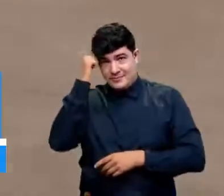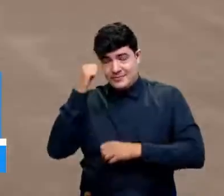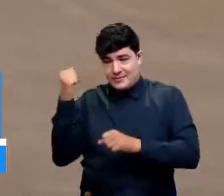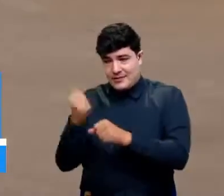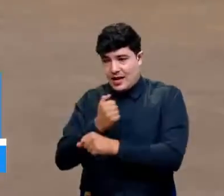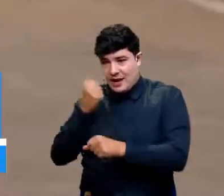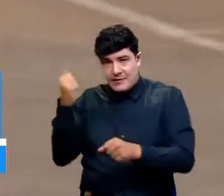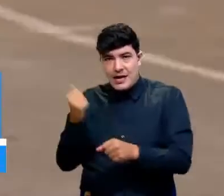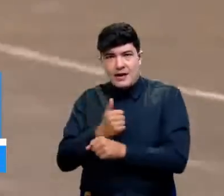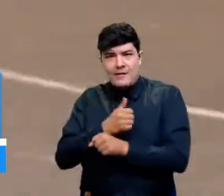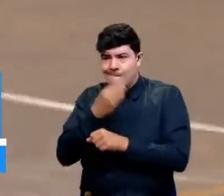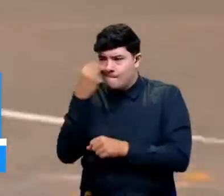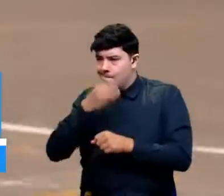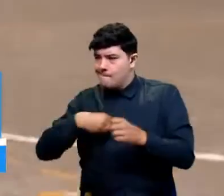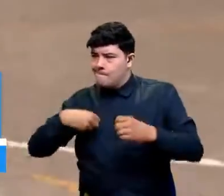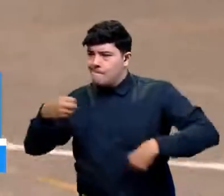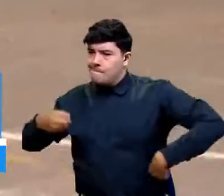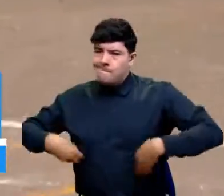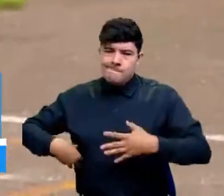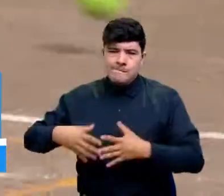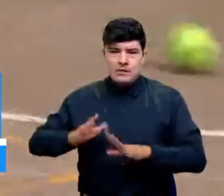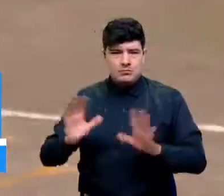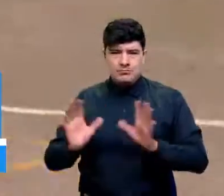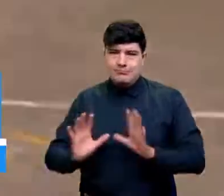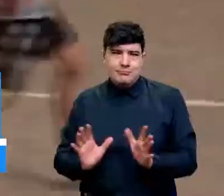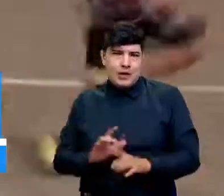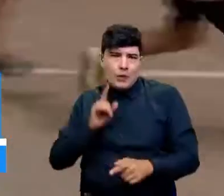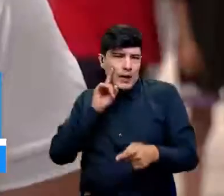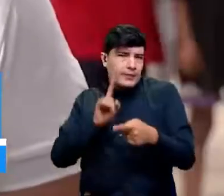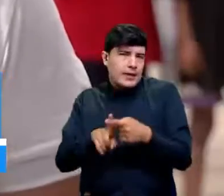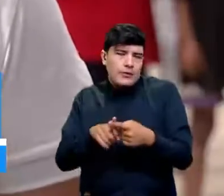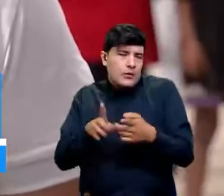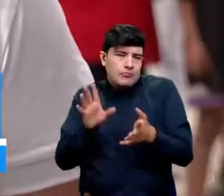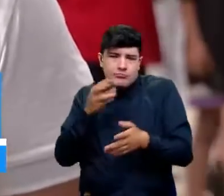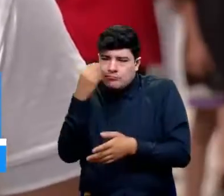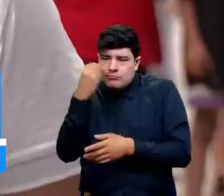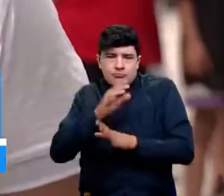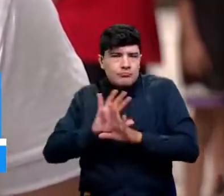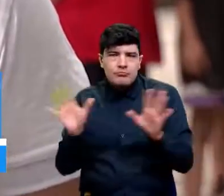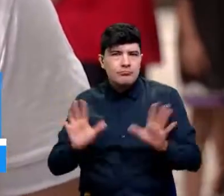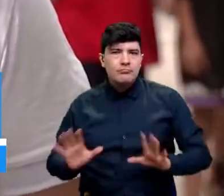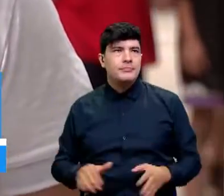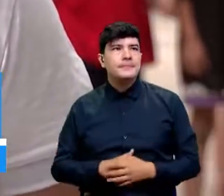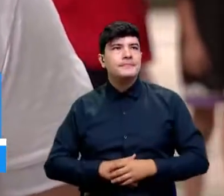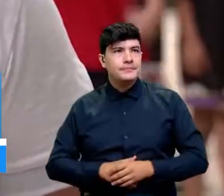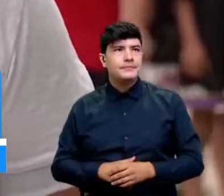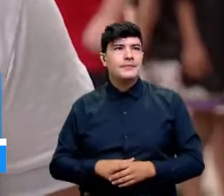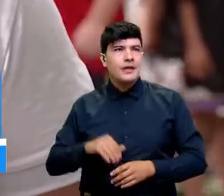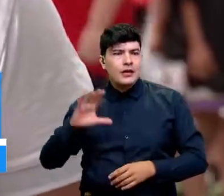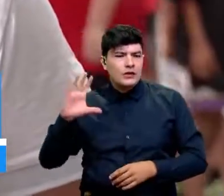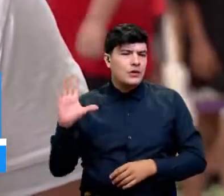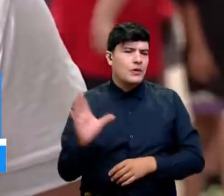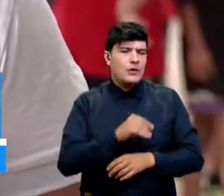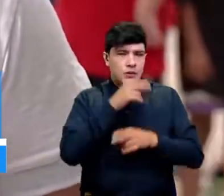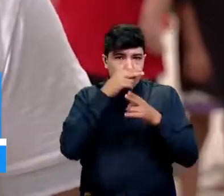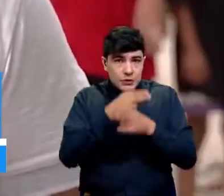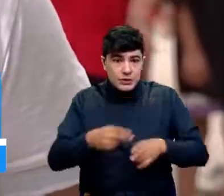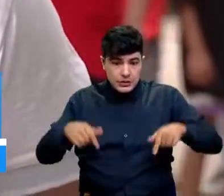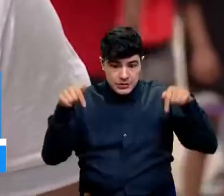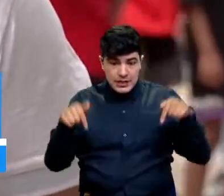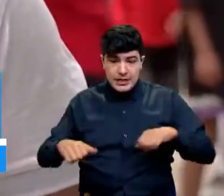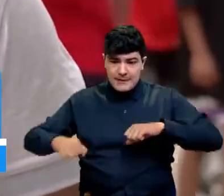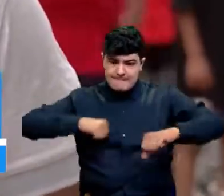con las personas que buscan apoyar el futuro de los niños. Todos los niños, tenerlos bastante activados acá en la